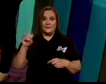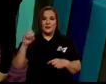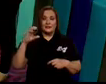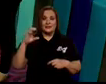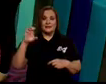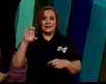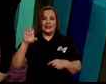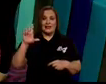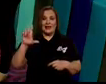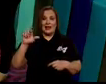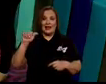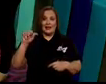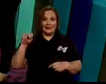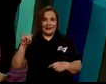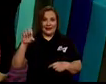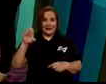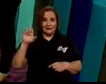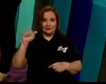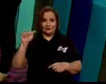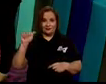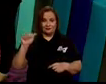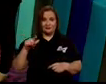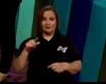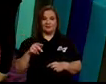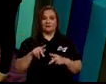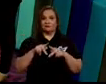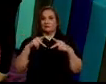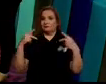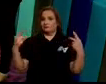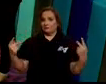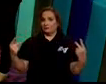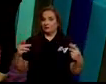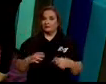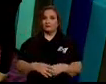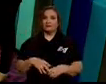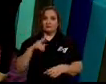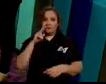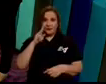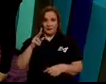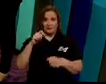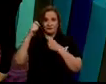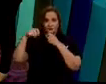ver el reportaje que la compañera Nixia nos ha traído en el día de hoy.